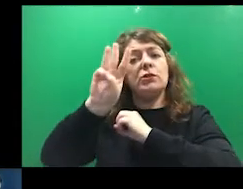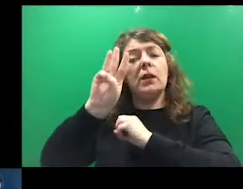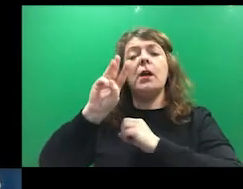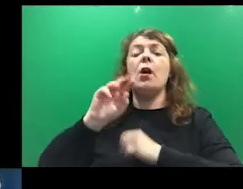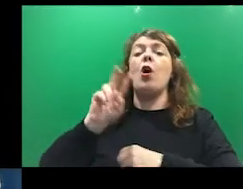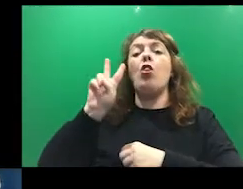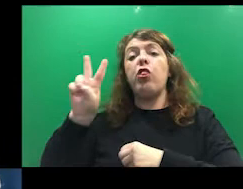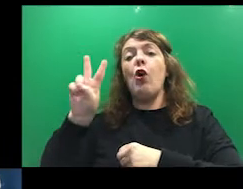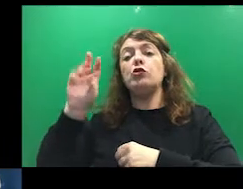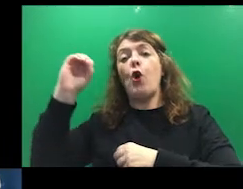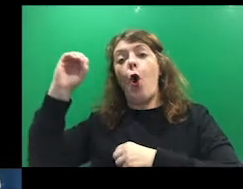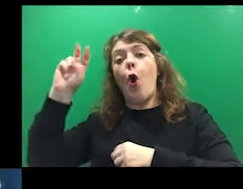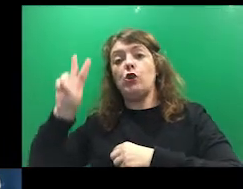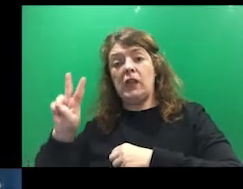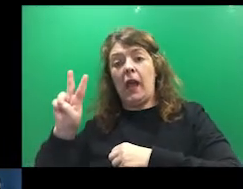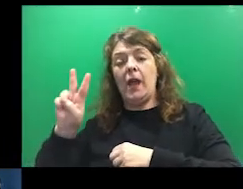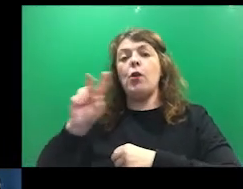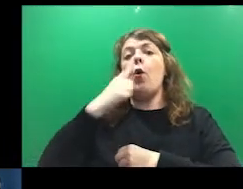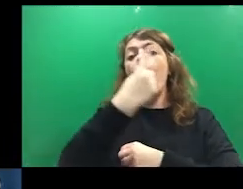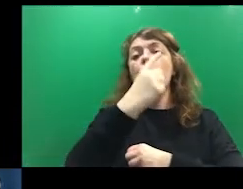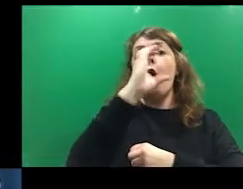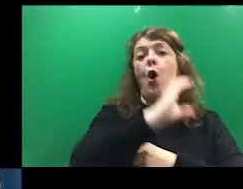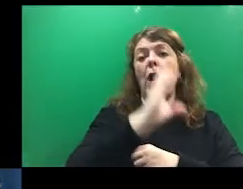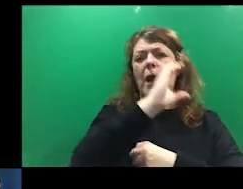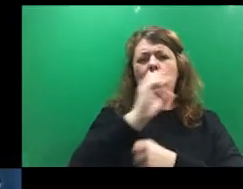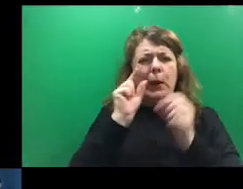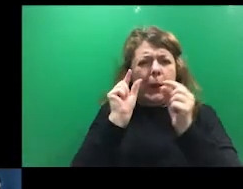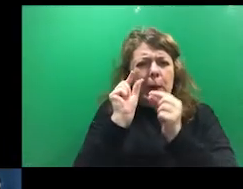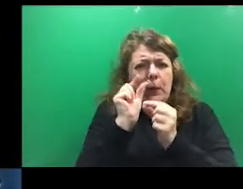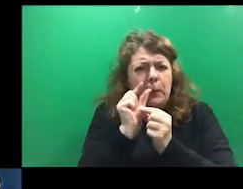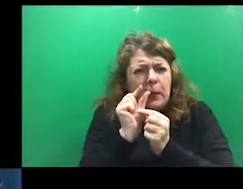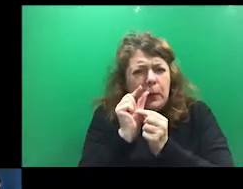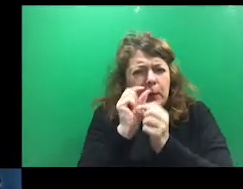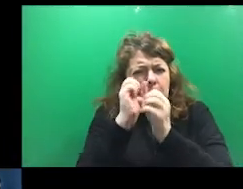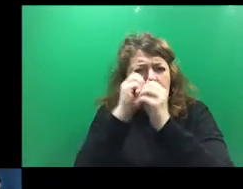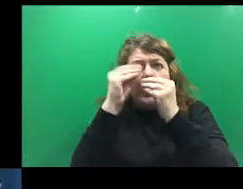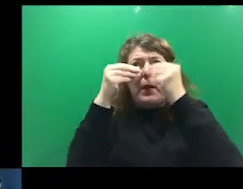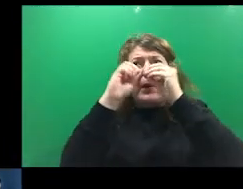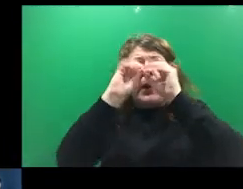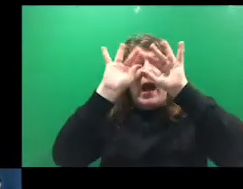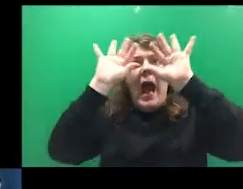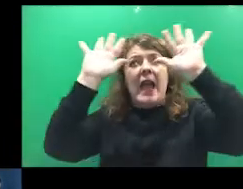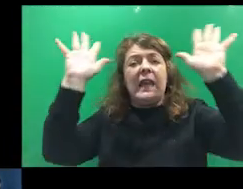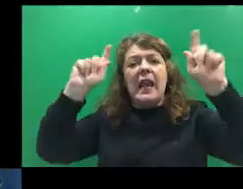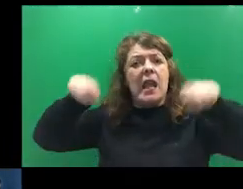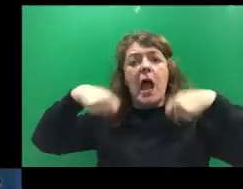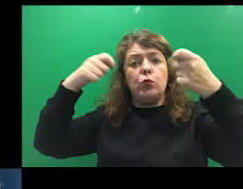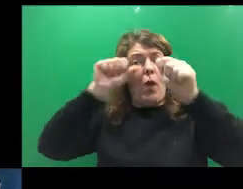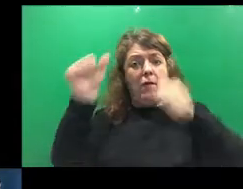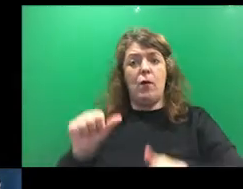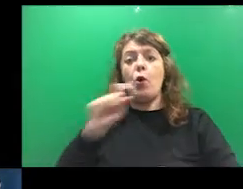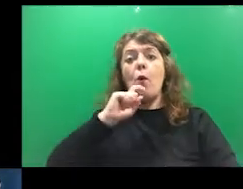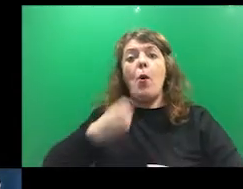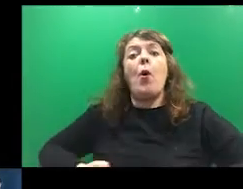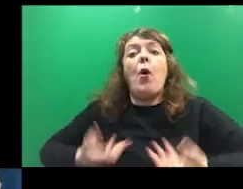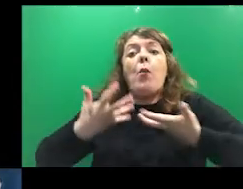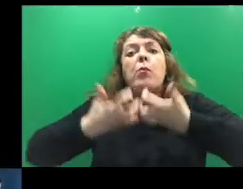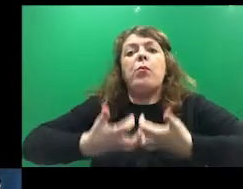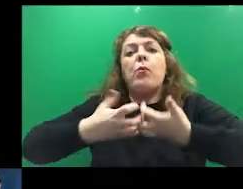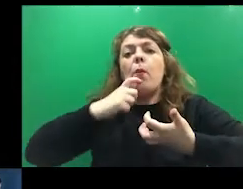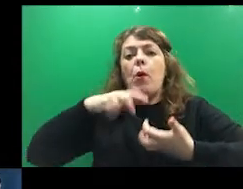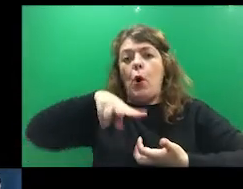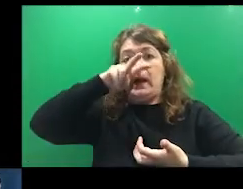átomos, 2 de oxígeno y 1 de carbono. Es una materia microscópica que no vemos, que está en el aire de forma